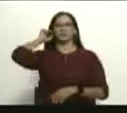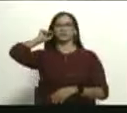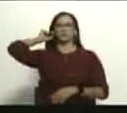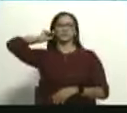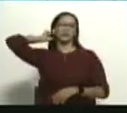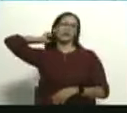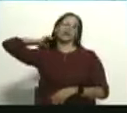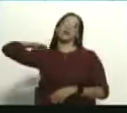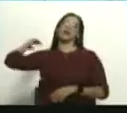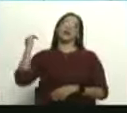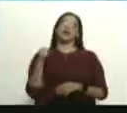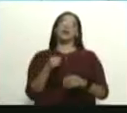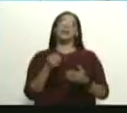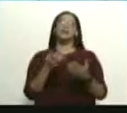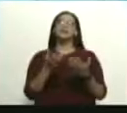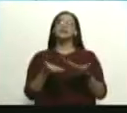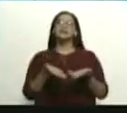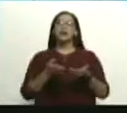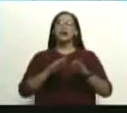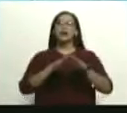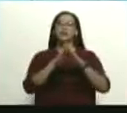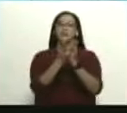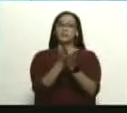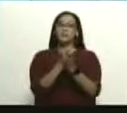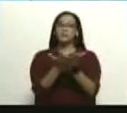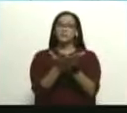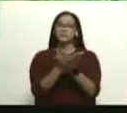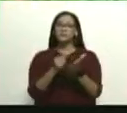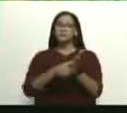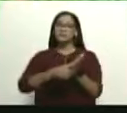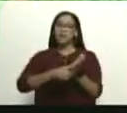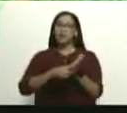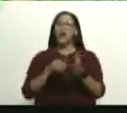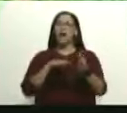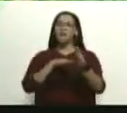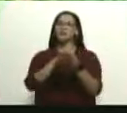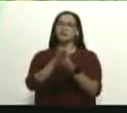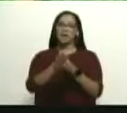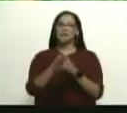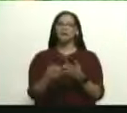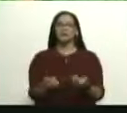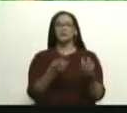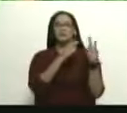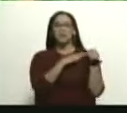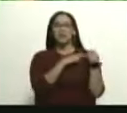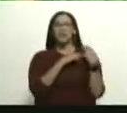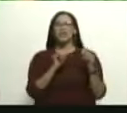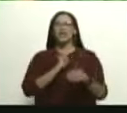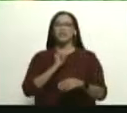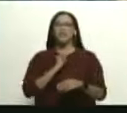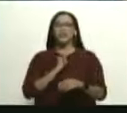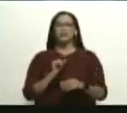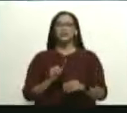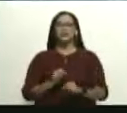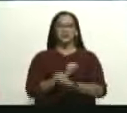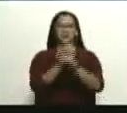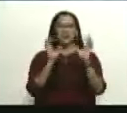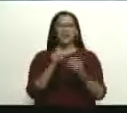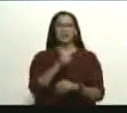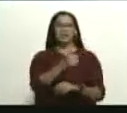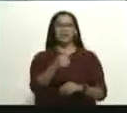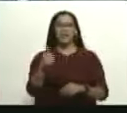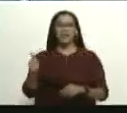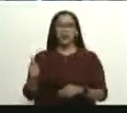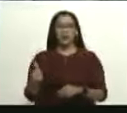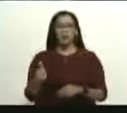y nosotros con todo ese equipamiento vamos a garantizar la identificación plena de cada uno